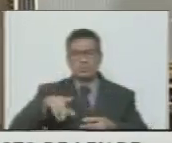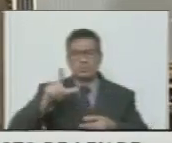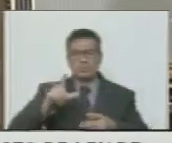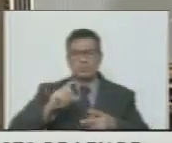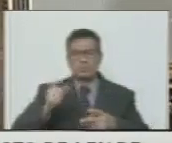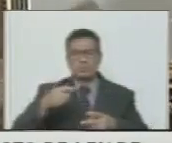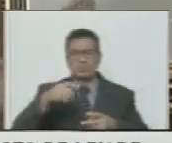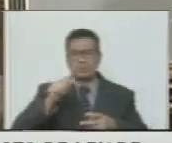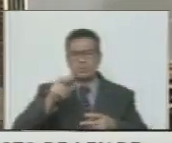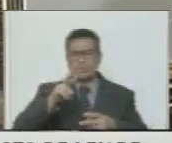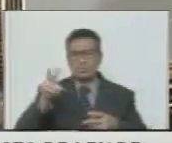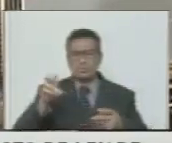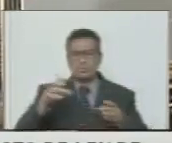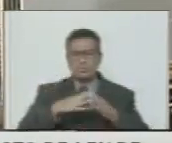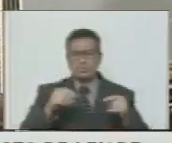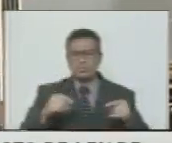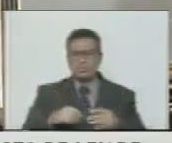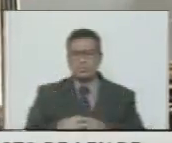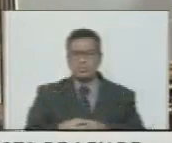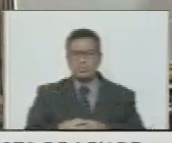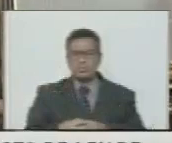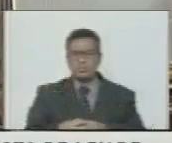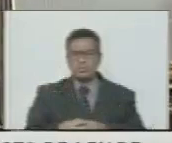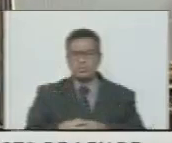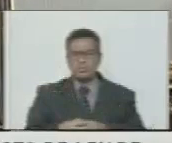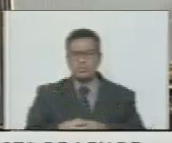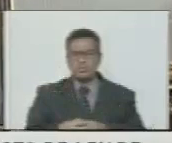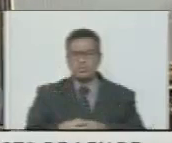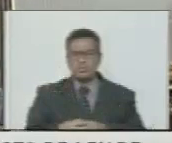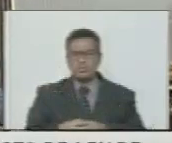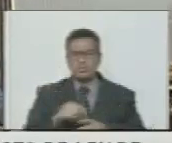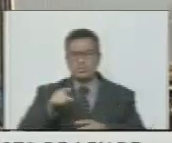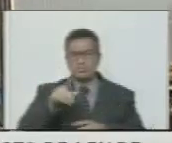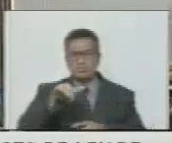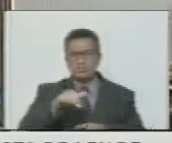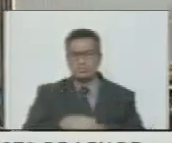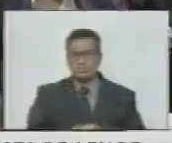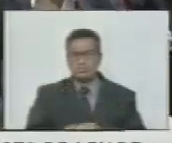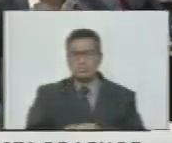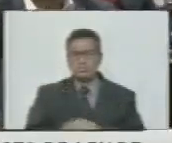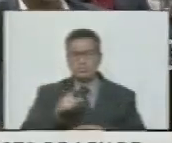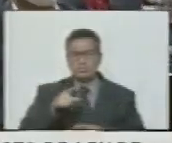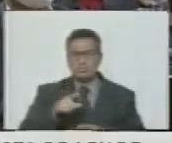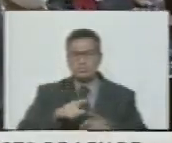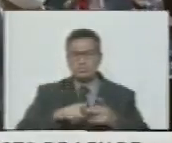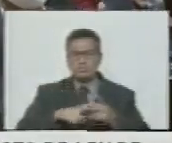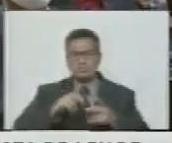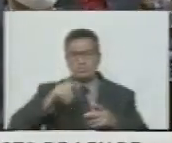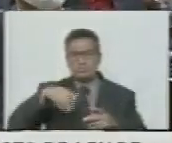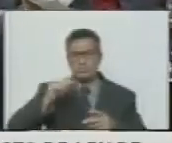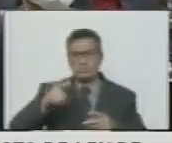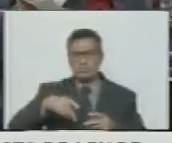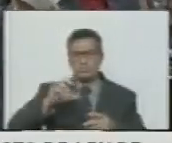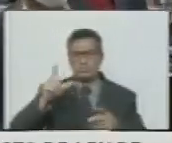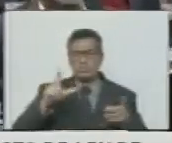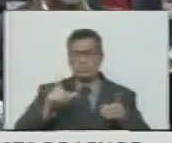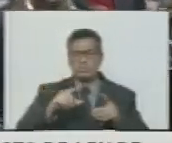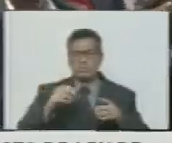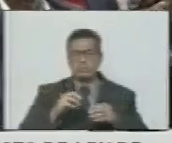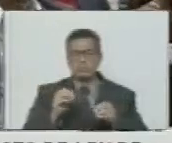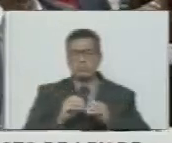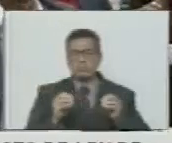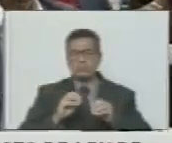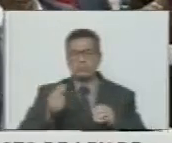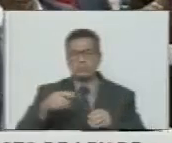por delitos graves, eso encierra todo. Ok, perfecto. Entonces, ¿qué debe decir? Haya sido objeto de condena penal